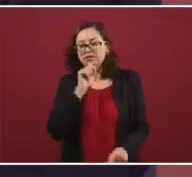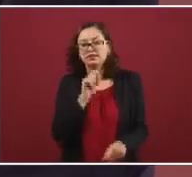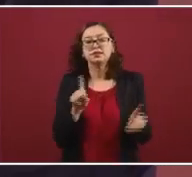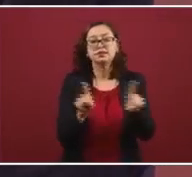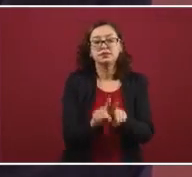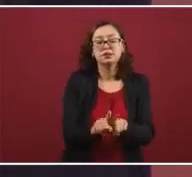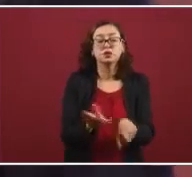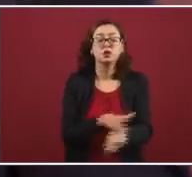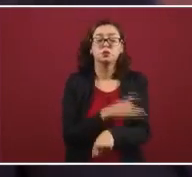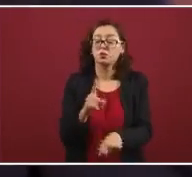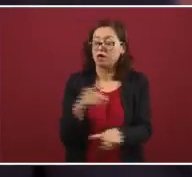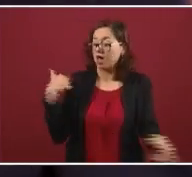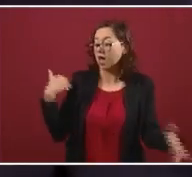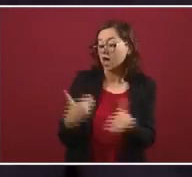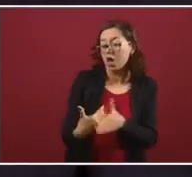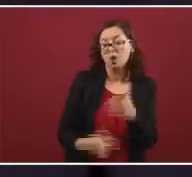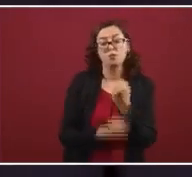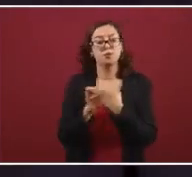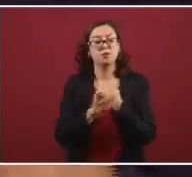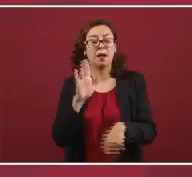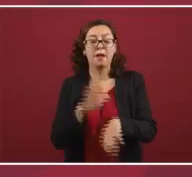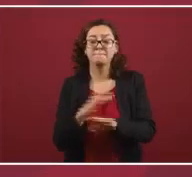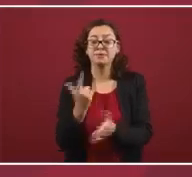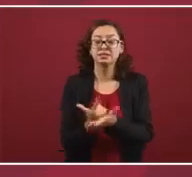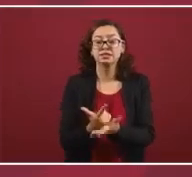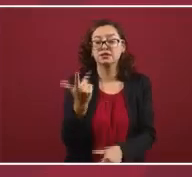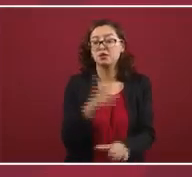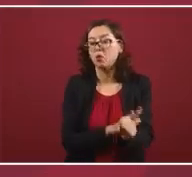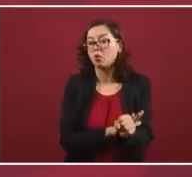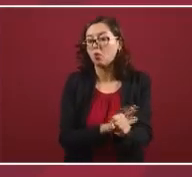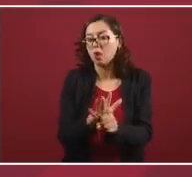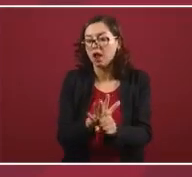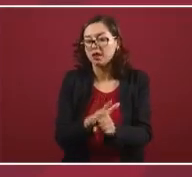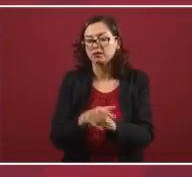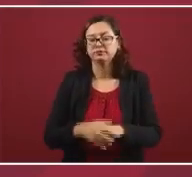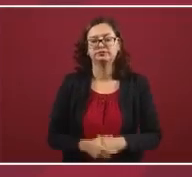de los últimos tiempos es que los medios